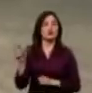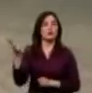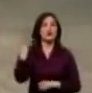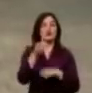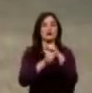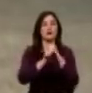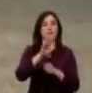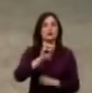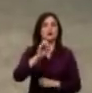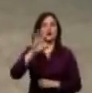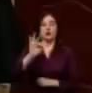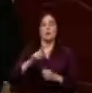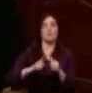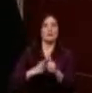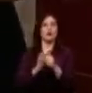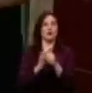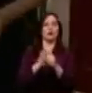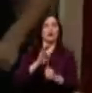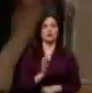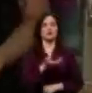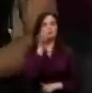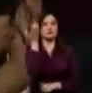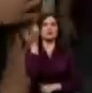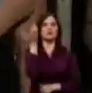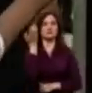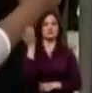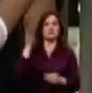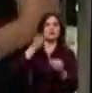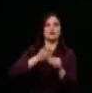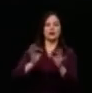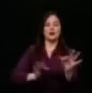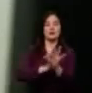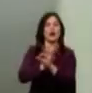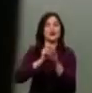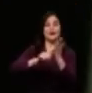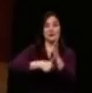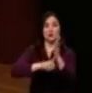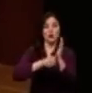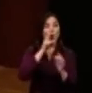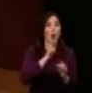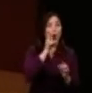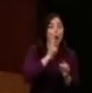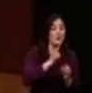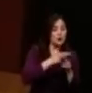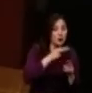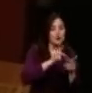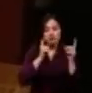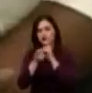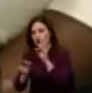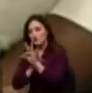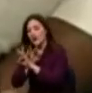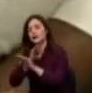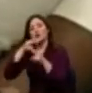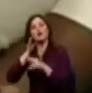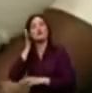en 2009, Dayan se convirtió en la primera trans que logró reemplazar en su cédula sus nombres masculinos y en mayo de 2016